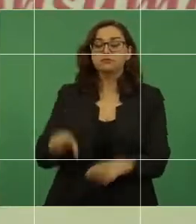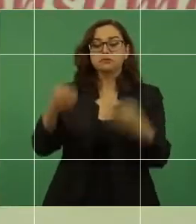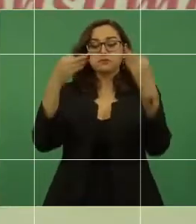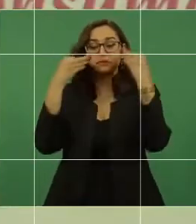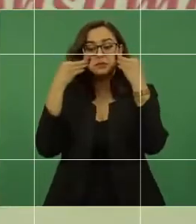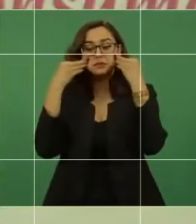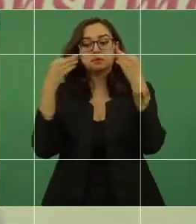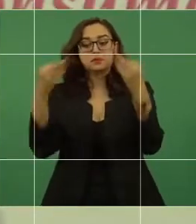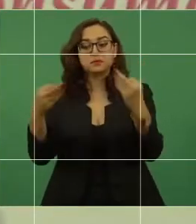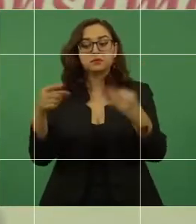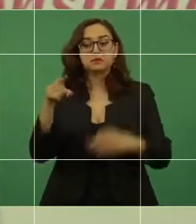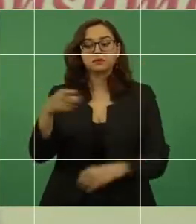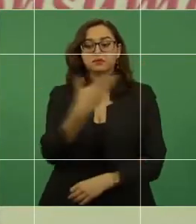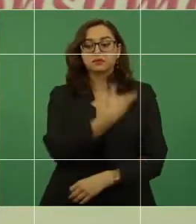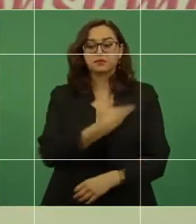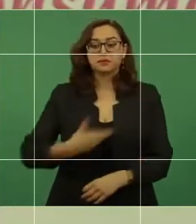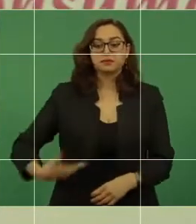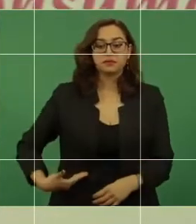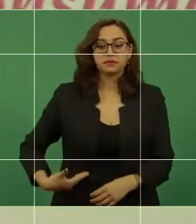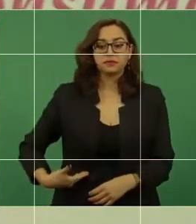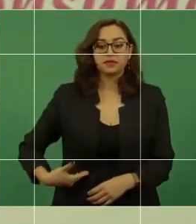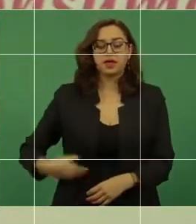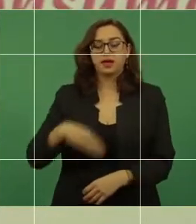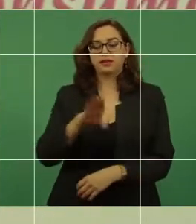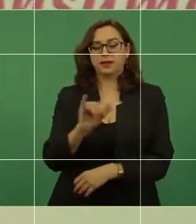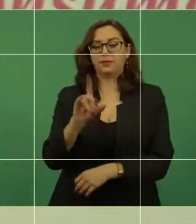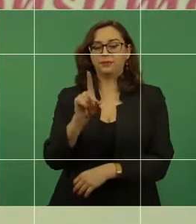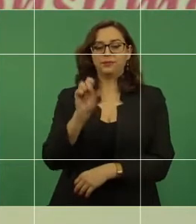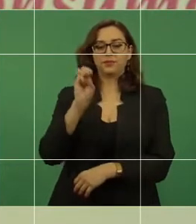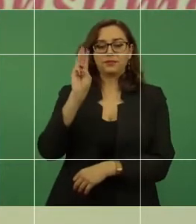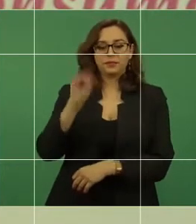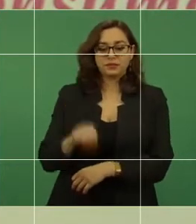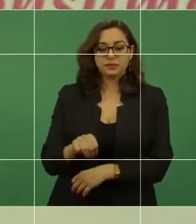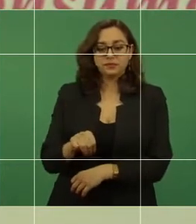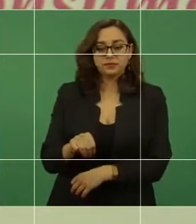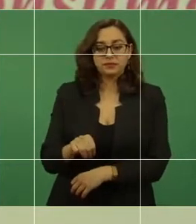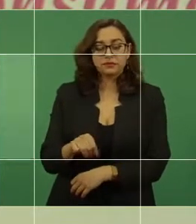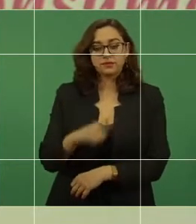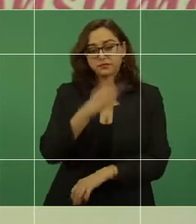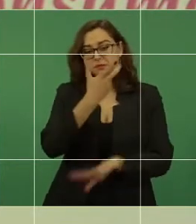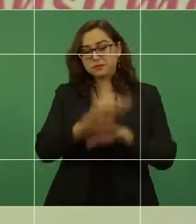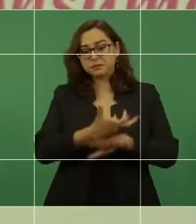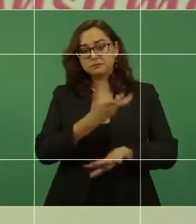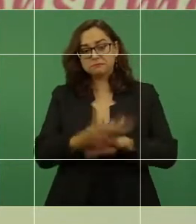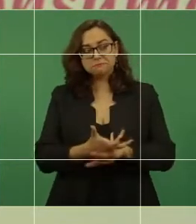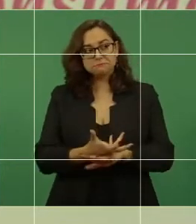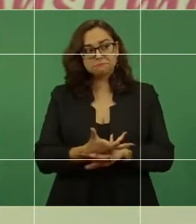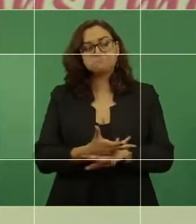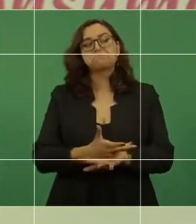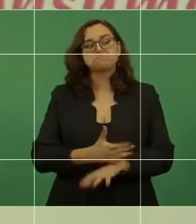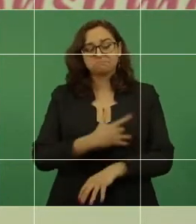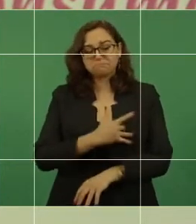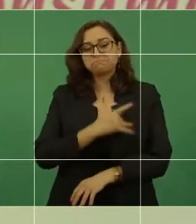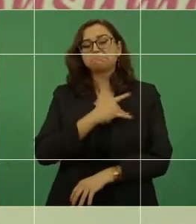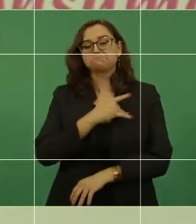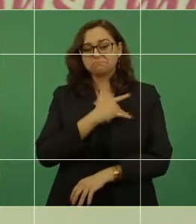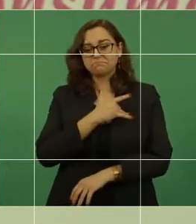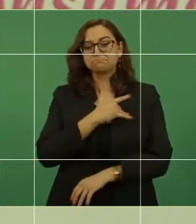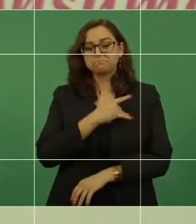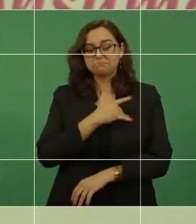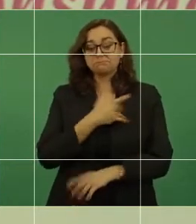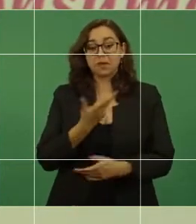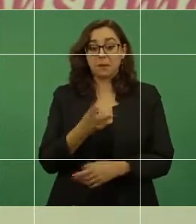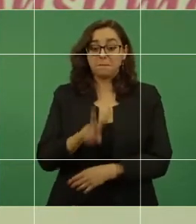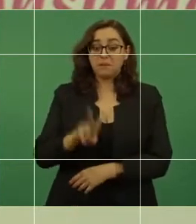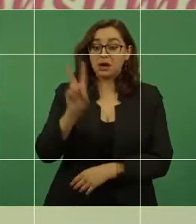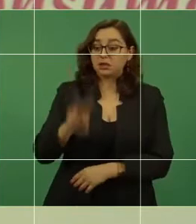del presidente vaya es oportuno recordar que